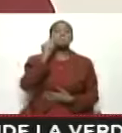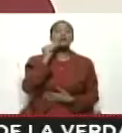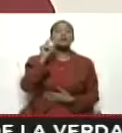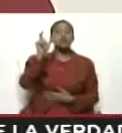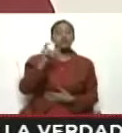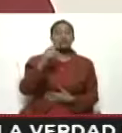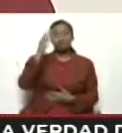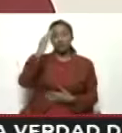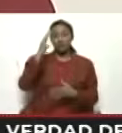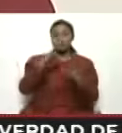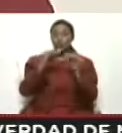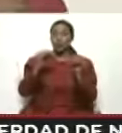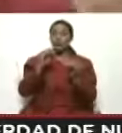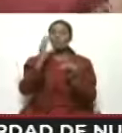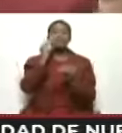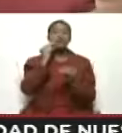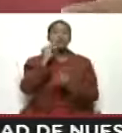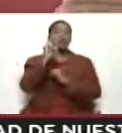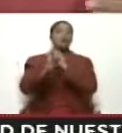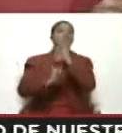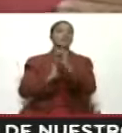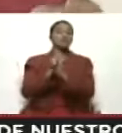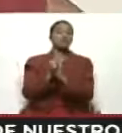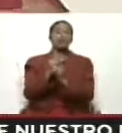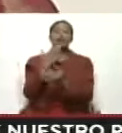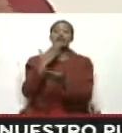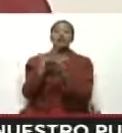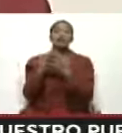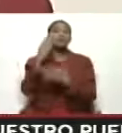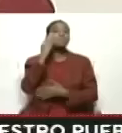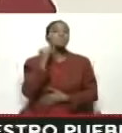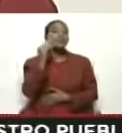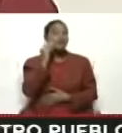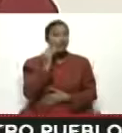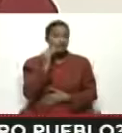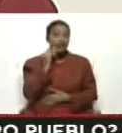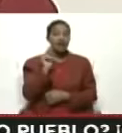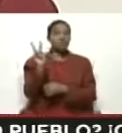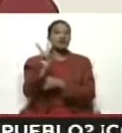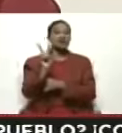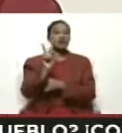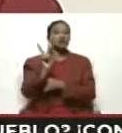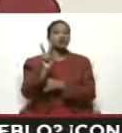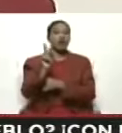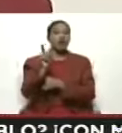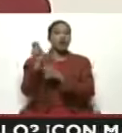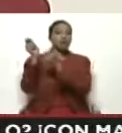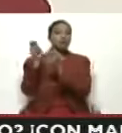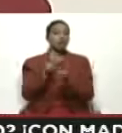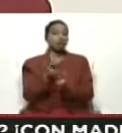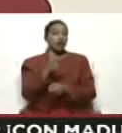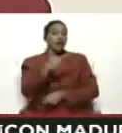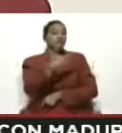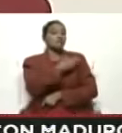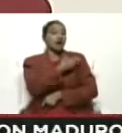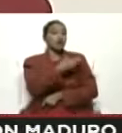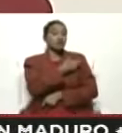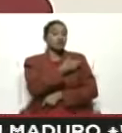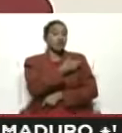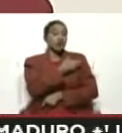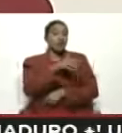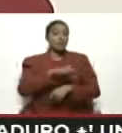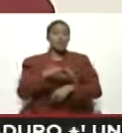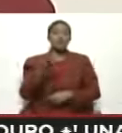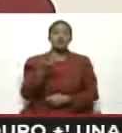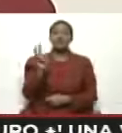tema internacional. Gracias a esa experiencia, aquí en Venezuela entraron vacunas cuando ellos profetizaban que Venezuela iba a ser un